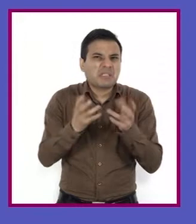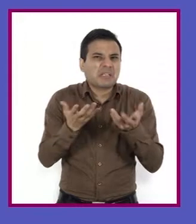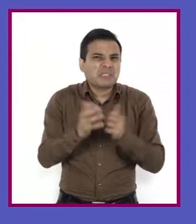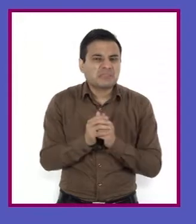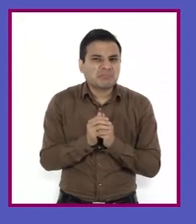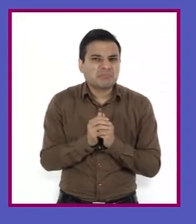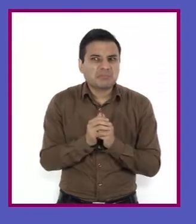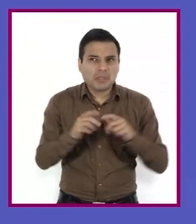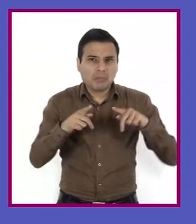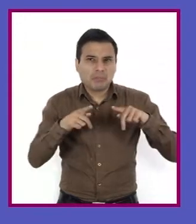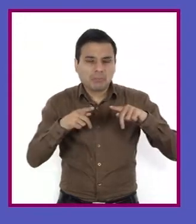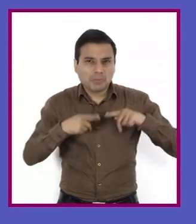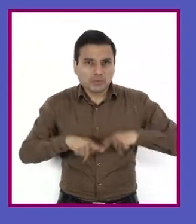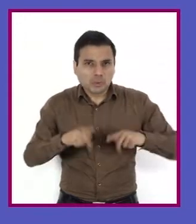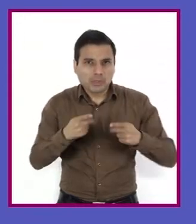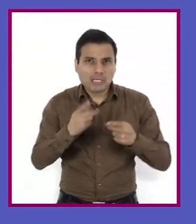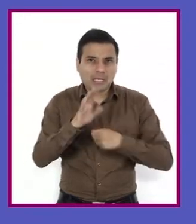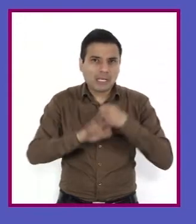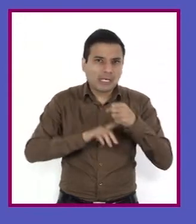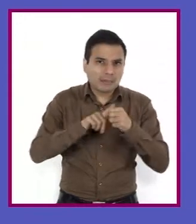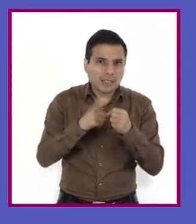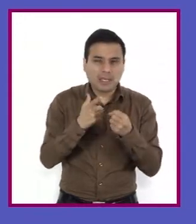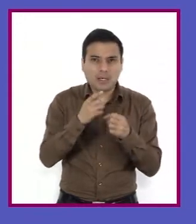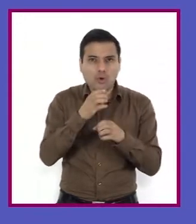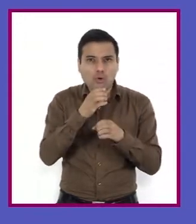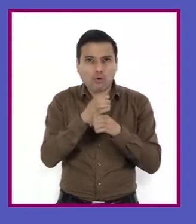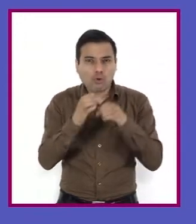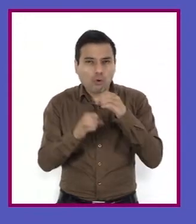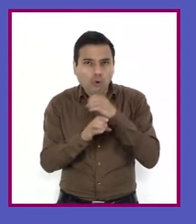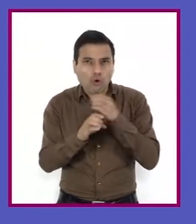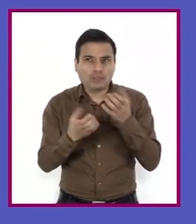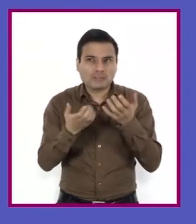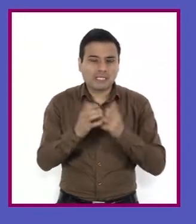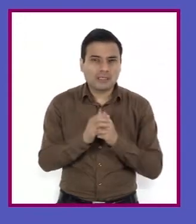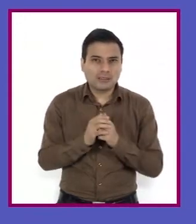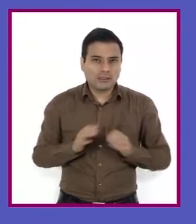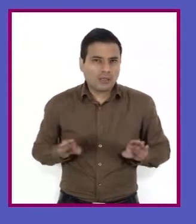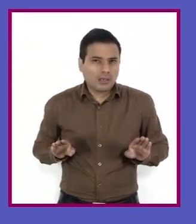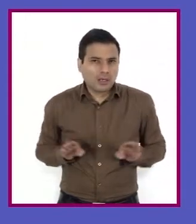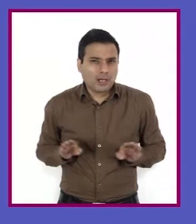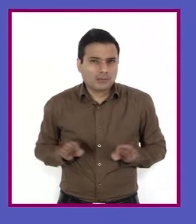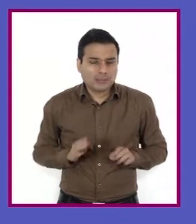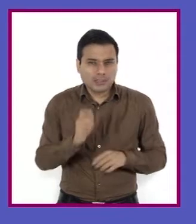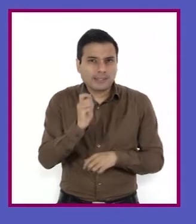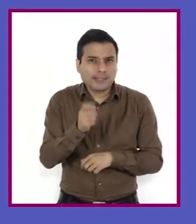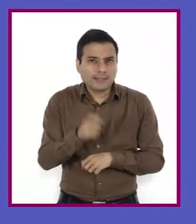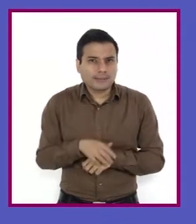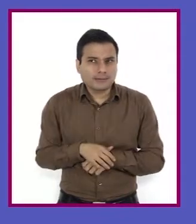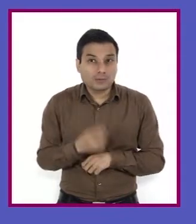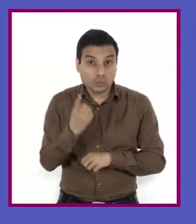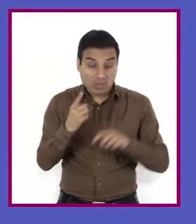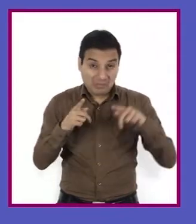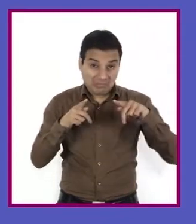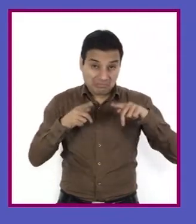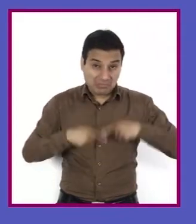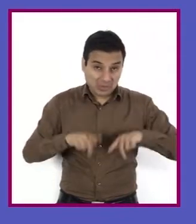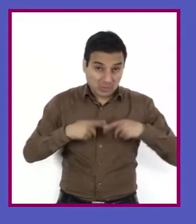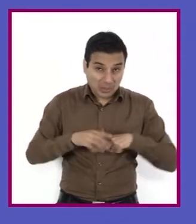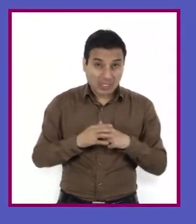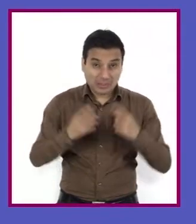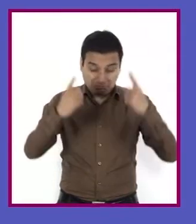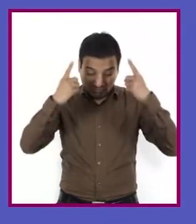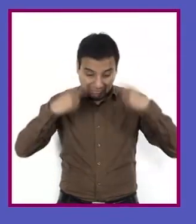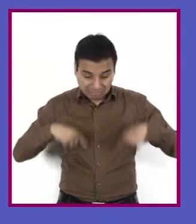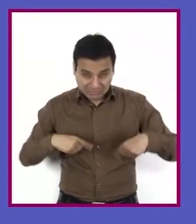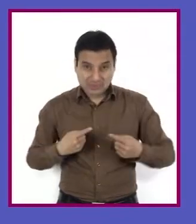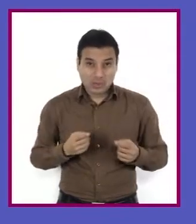persona, animal, objeto. ¿Qué características tiene? Si se trata de una persona, apariencia